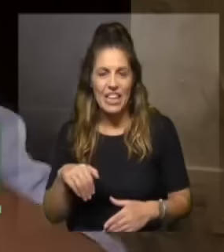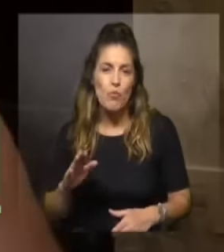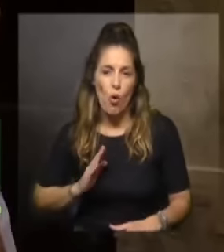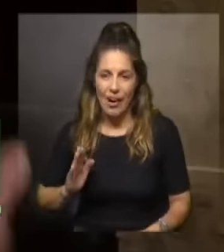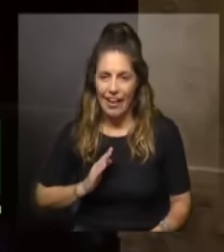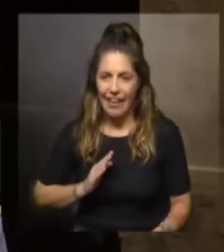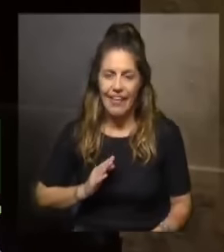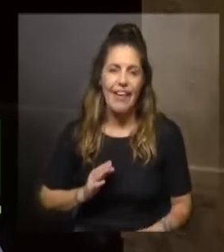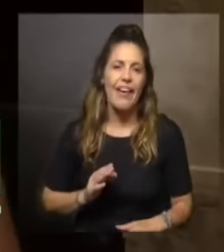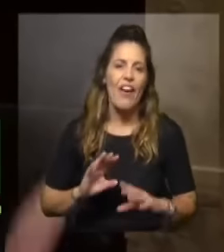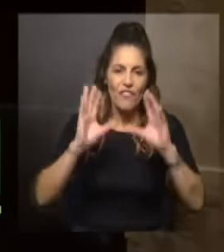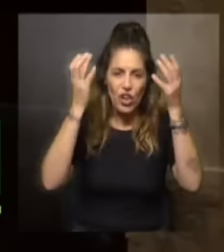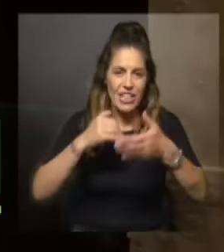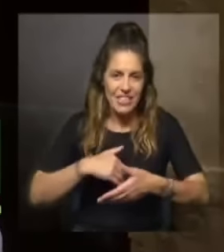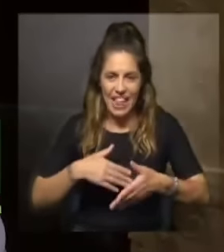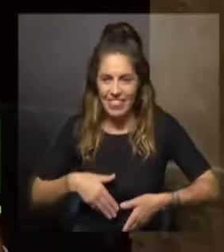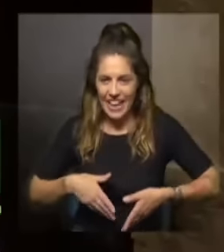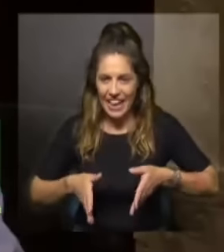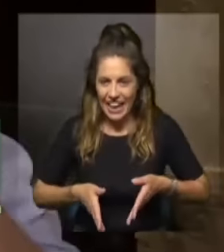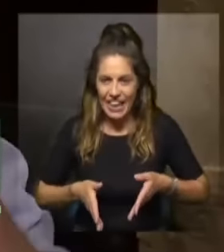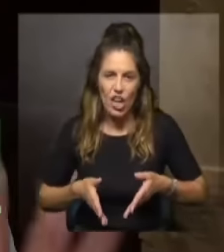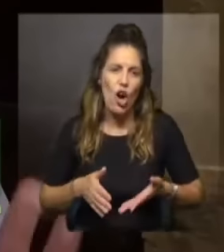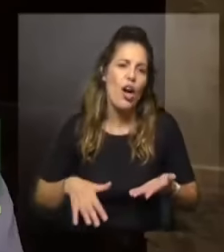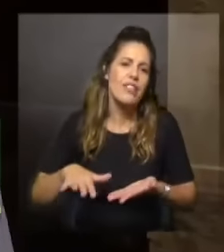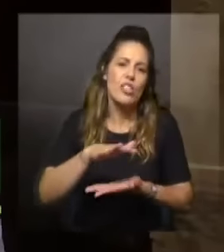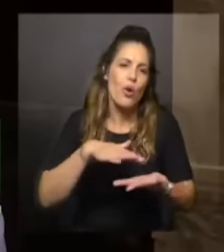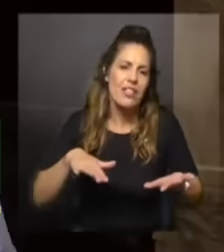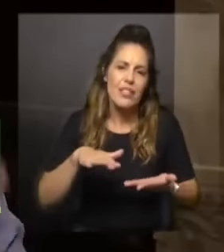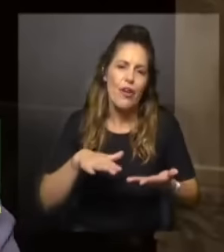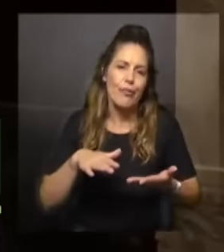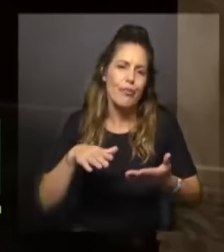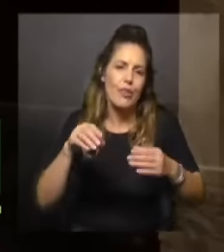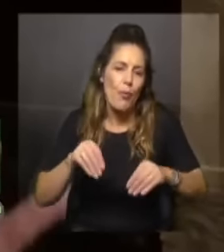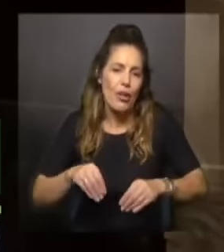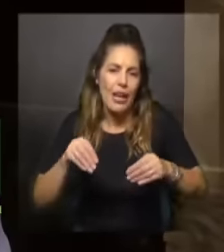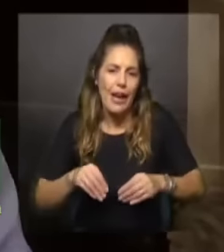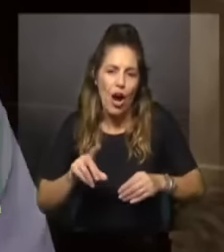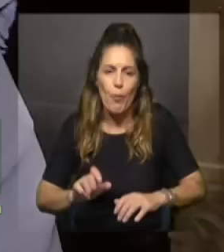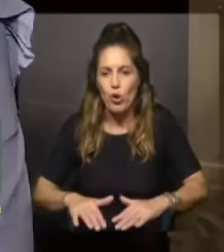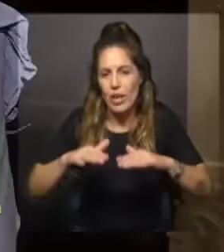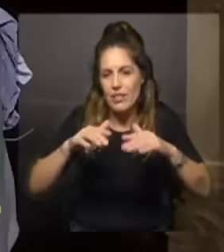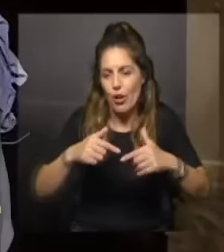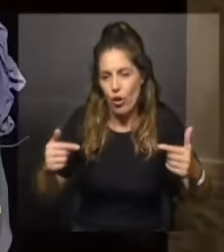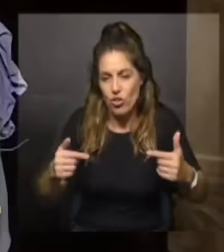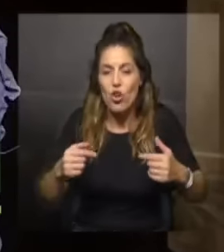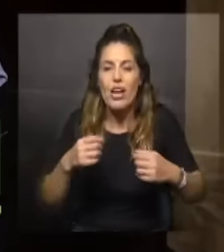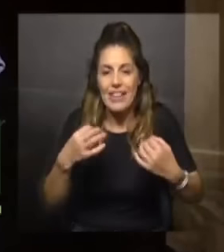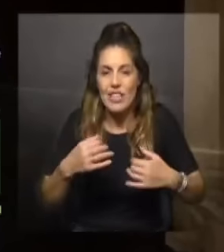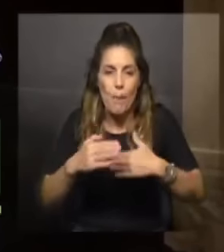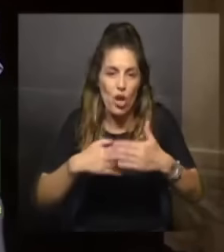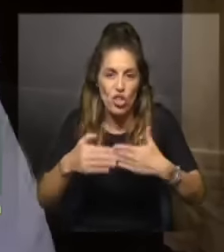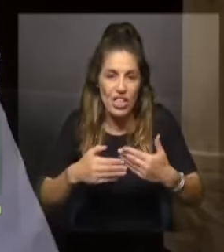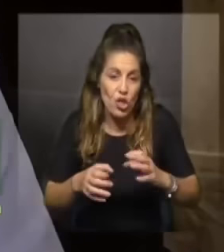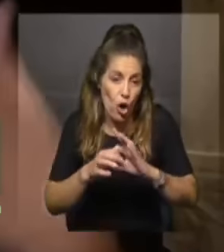género puede ser una situación de precariedad muy importante inundación etcétera o sea procesos claros Y en este caso estas